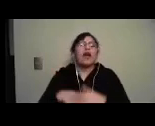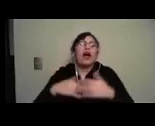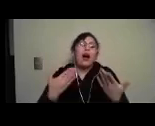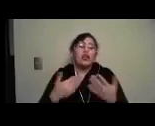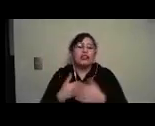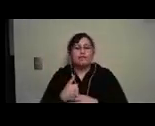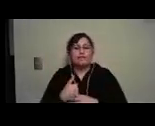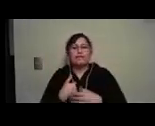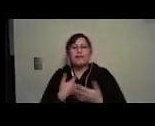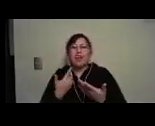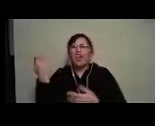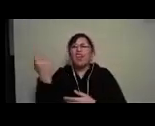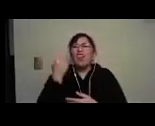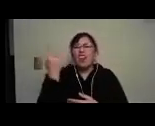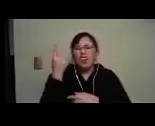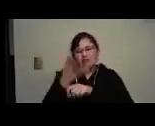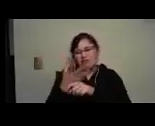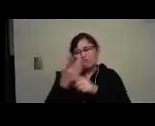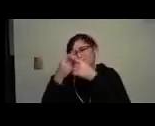general aún hay mucho